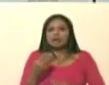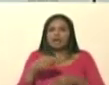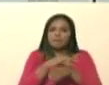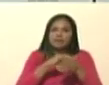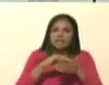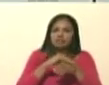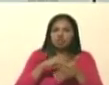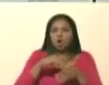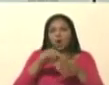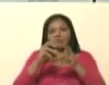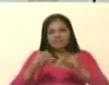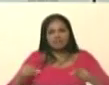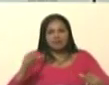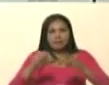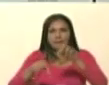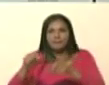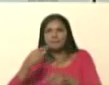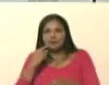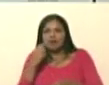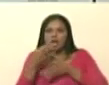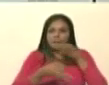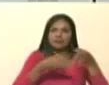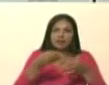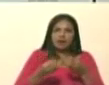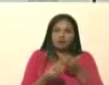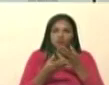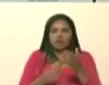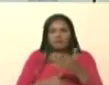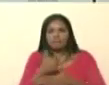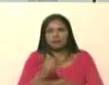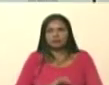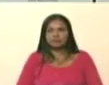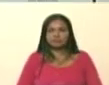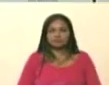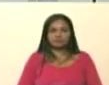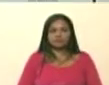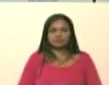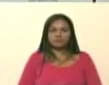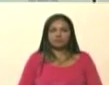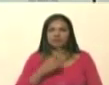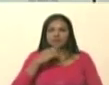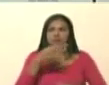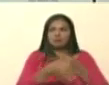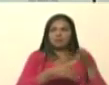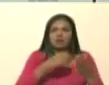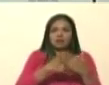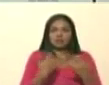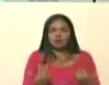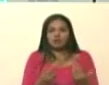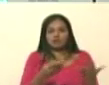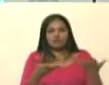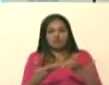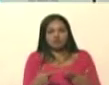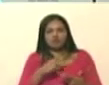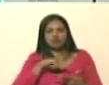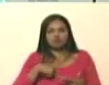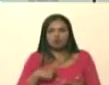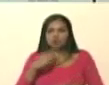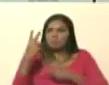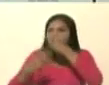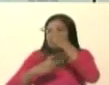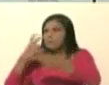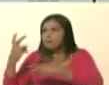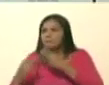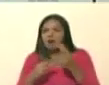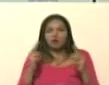me hiciera alguno de los comentarios que me dio cuando estábamos haciendo el recorrido el